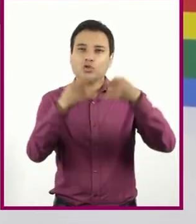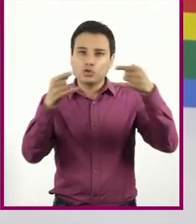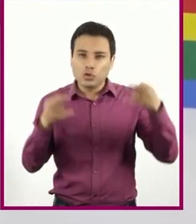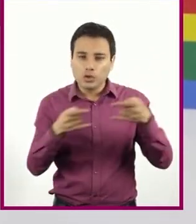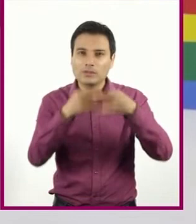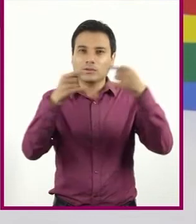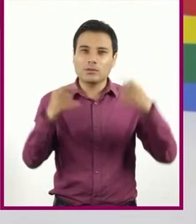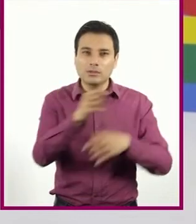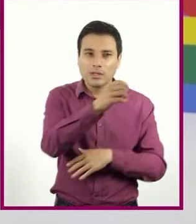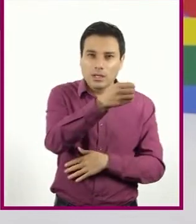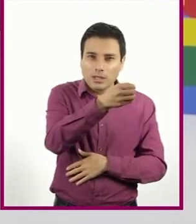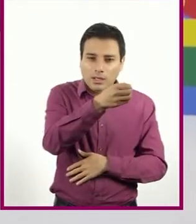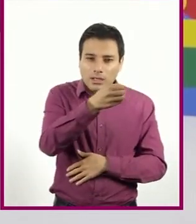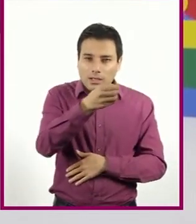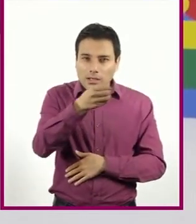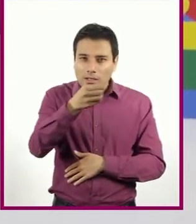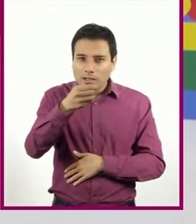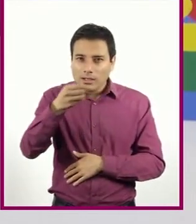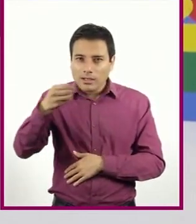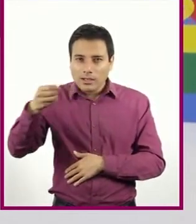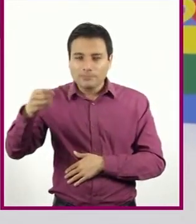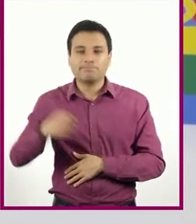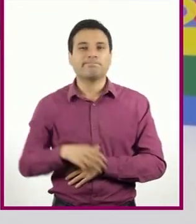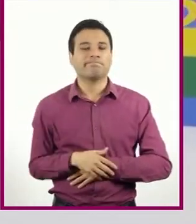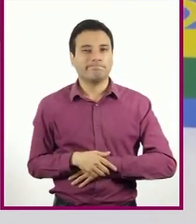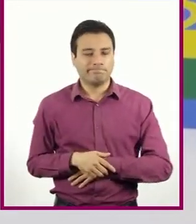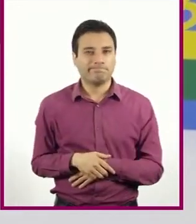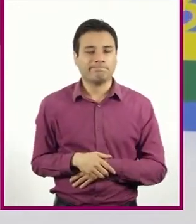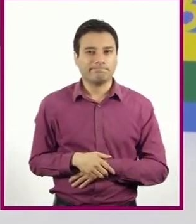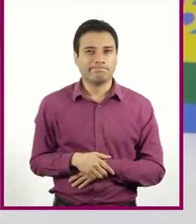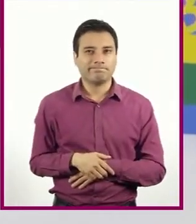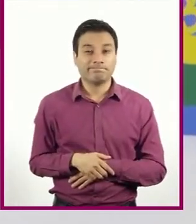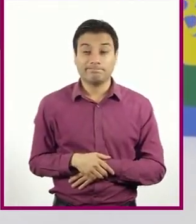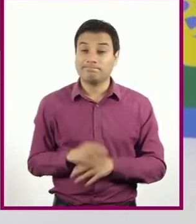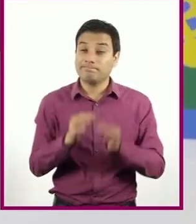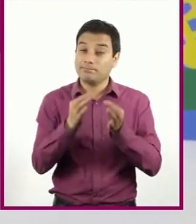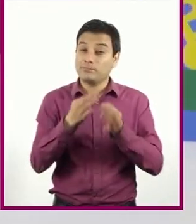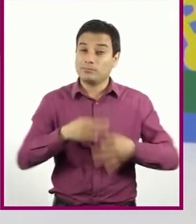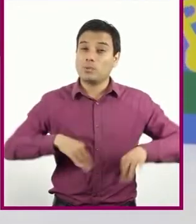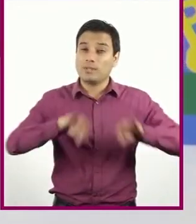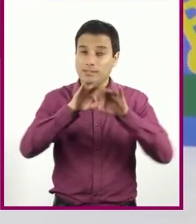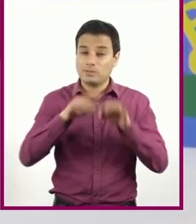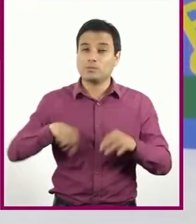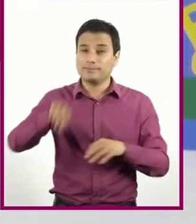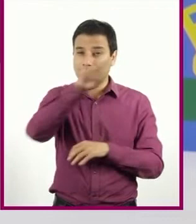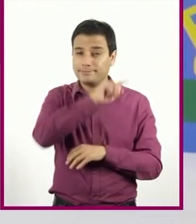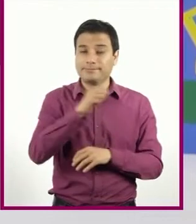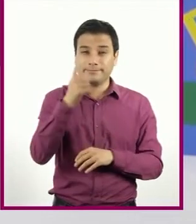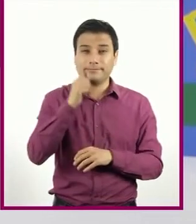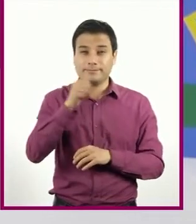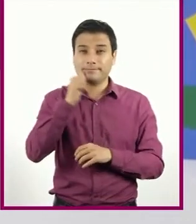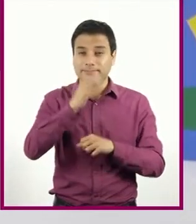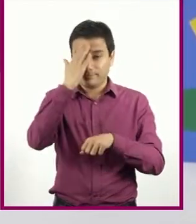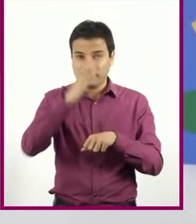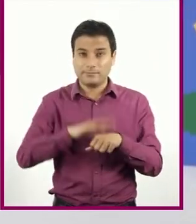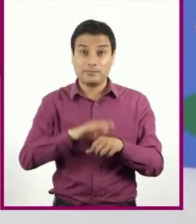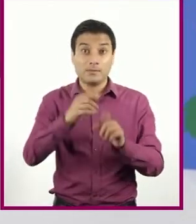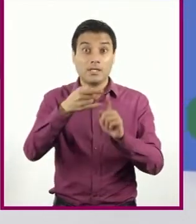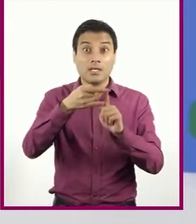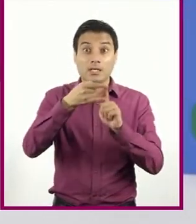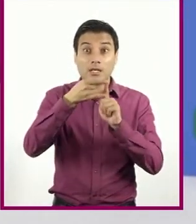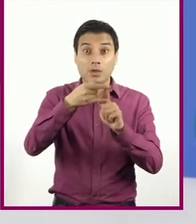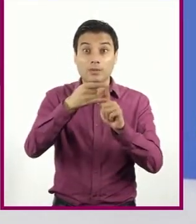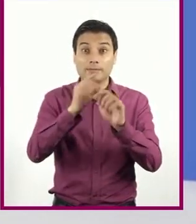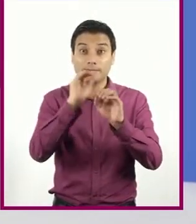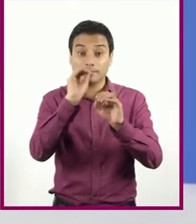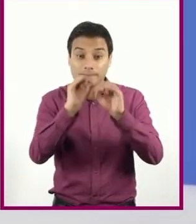y claramente en las acciones. Así, es importante tomar en cuenta que las viñetas no deben reflejar momentos